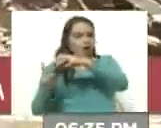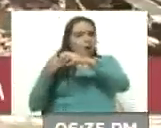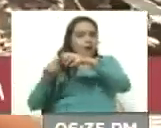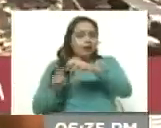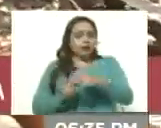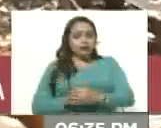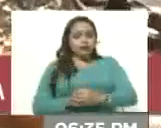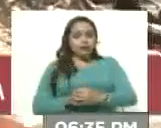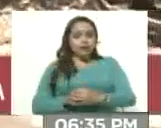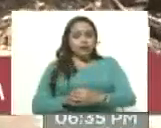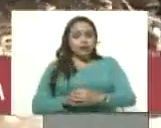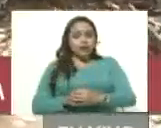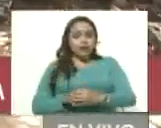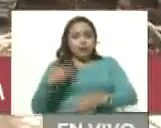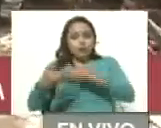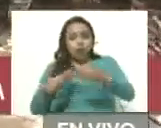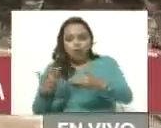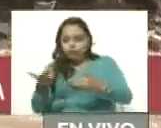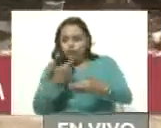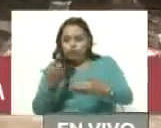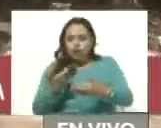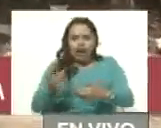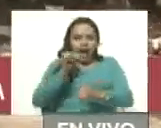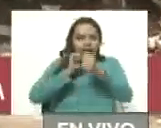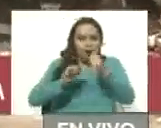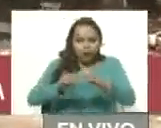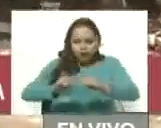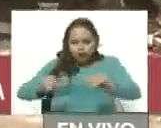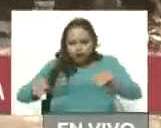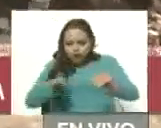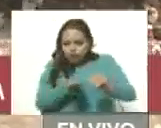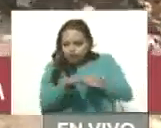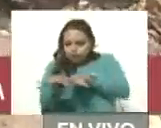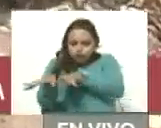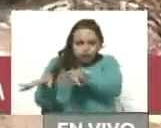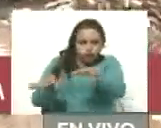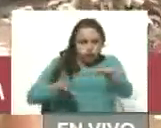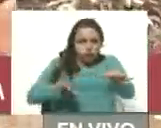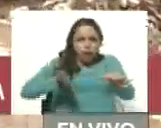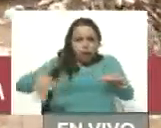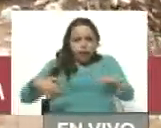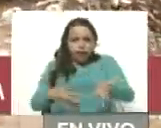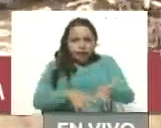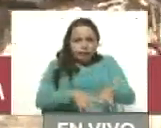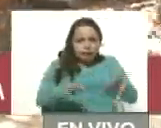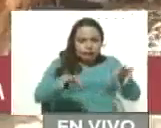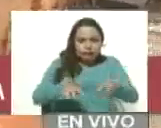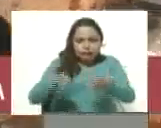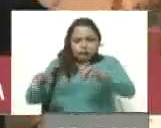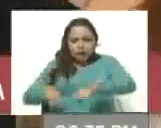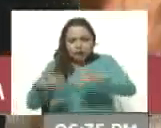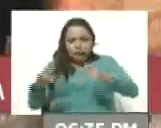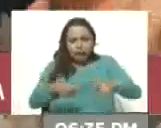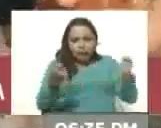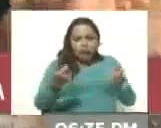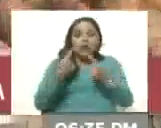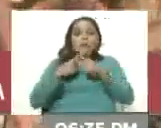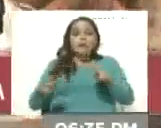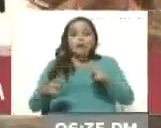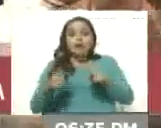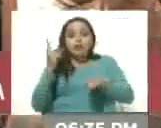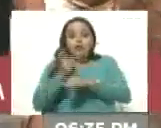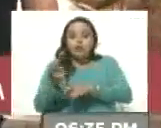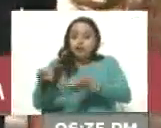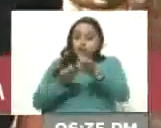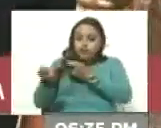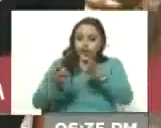que van van buscando la humedad sobre los servicios y eso puede causar los problemas pero hay que estarlos monitoreando para que después